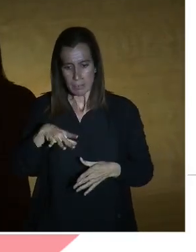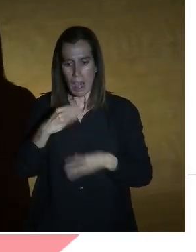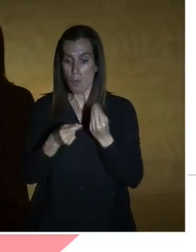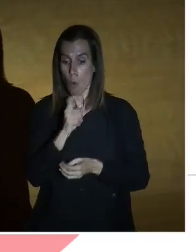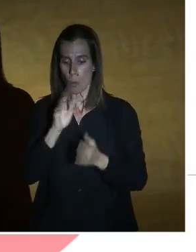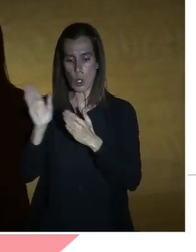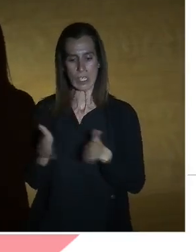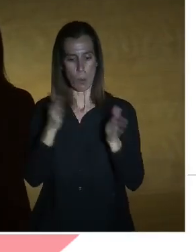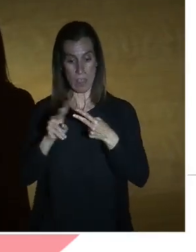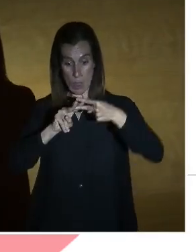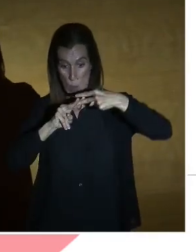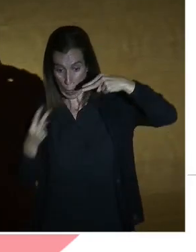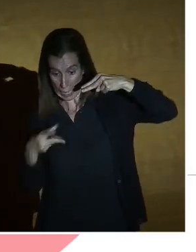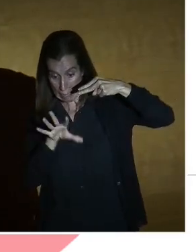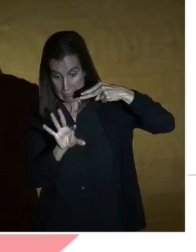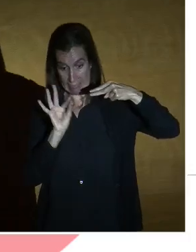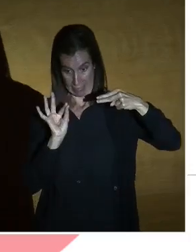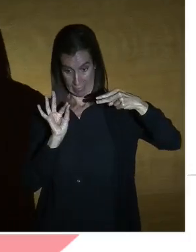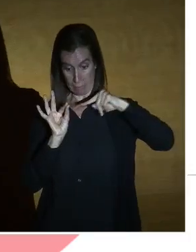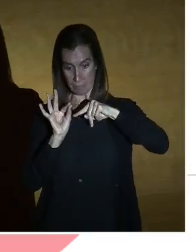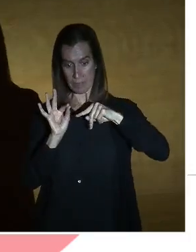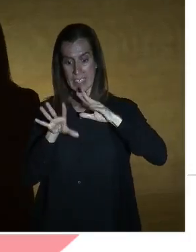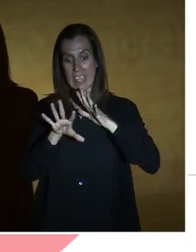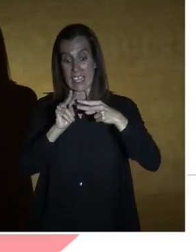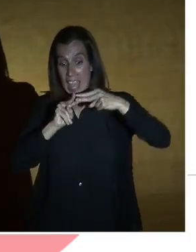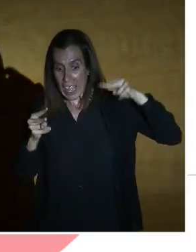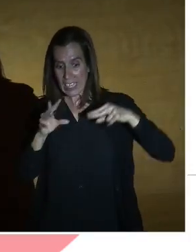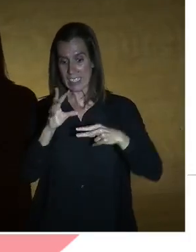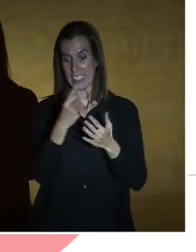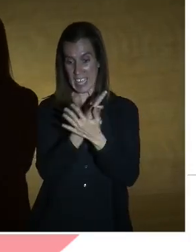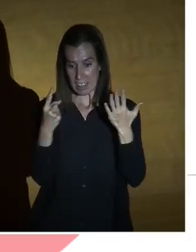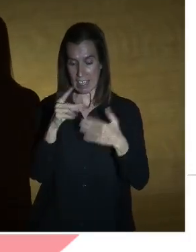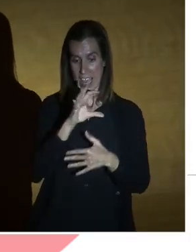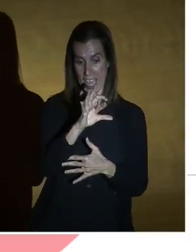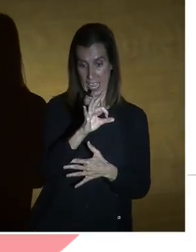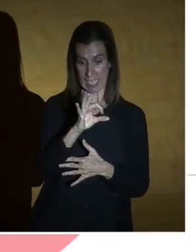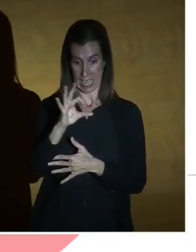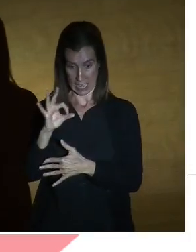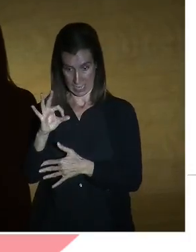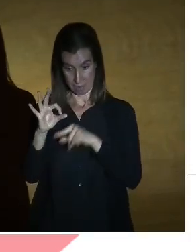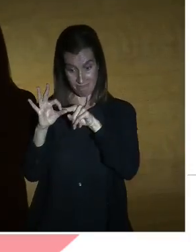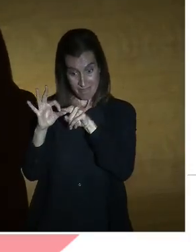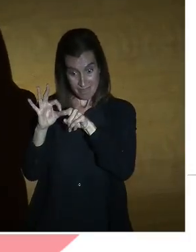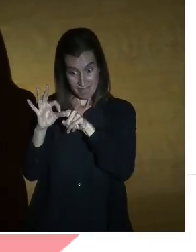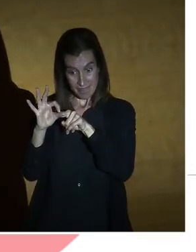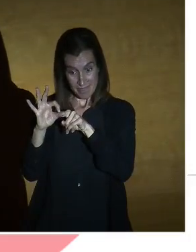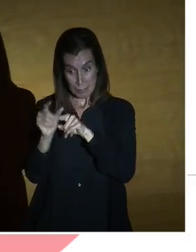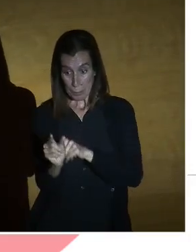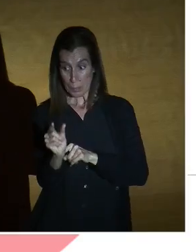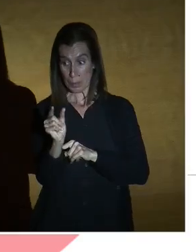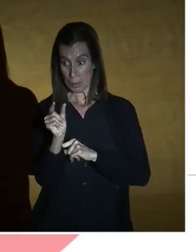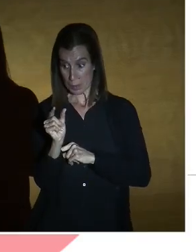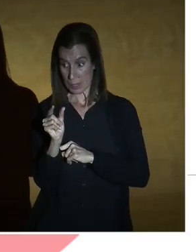secuenciando ese gen que tenemos ahí, que es el gen 16S. Ese gen 16S aparece en